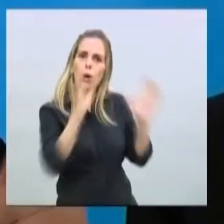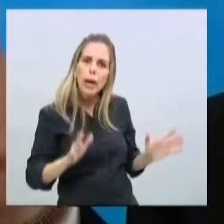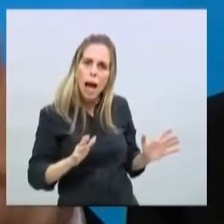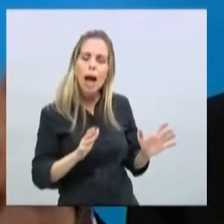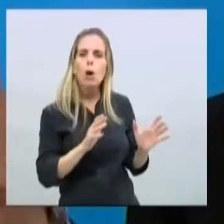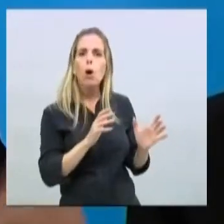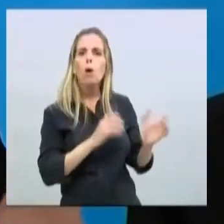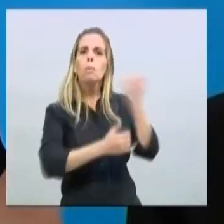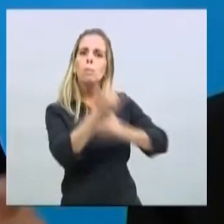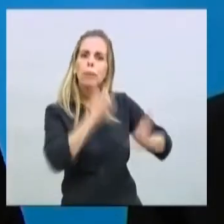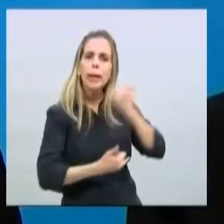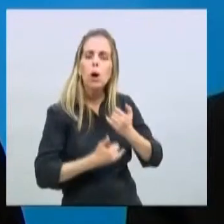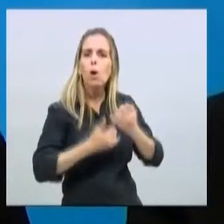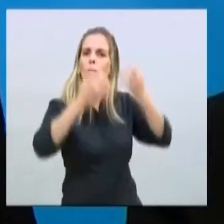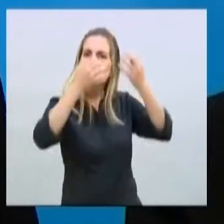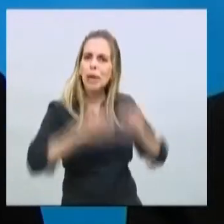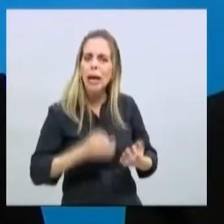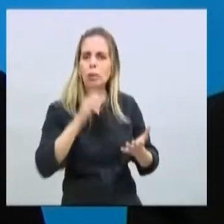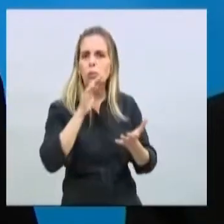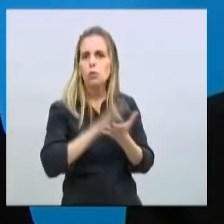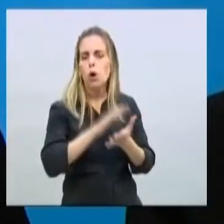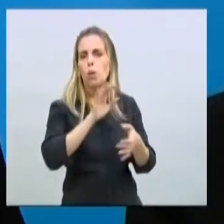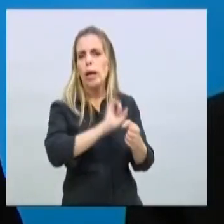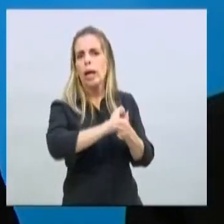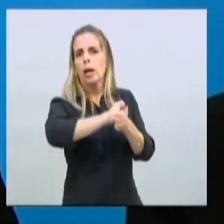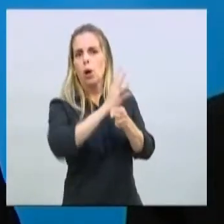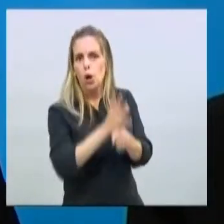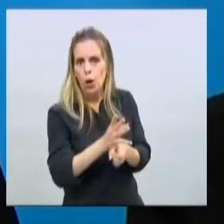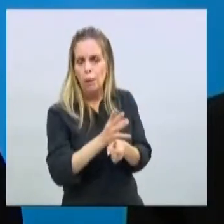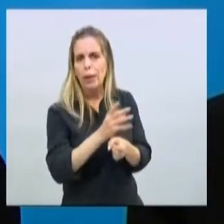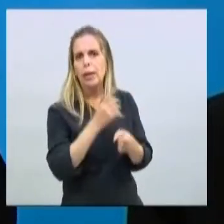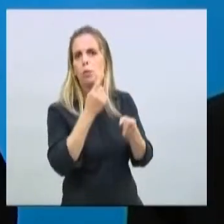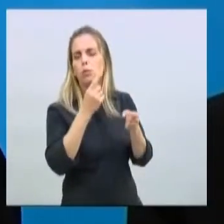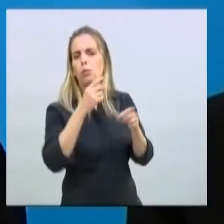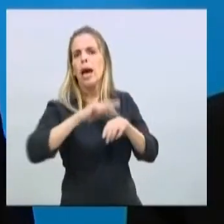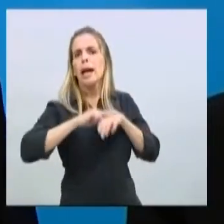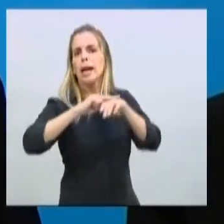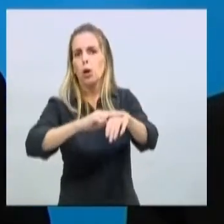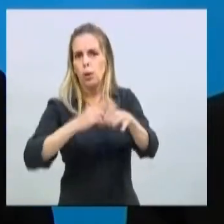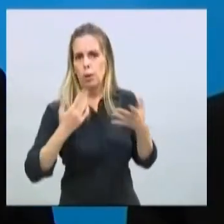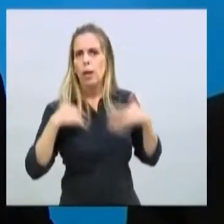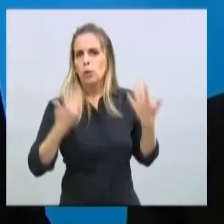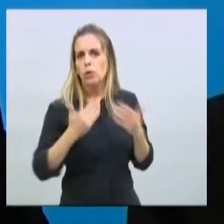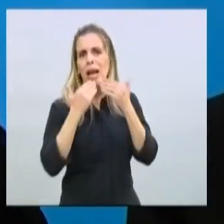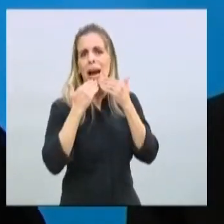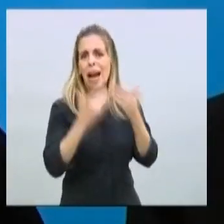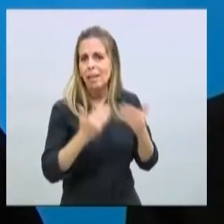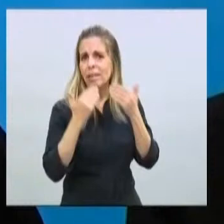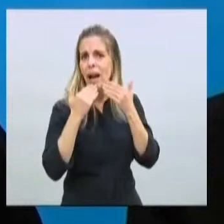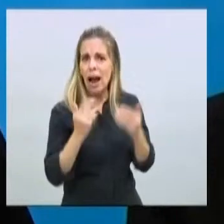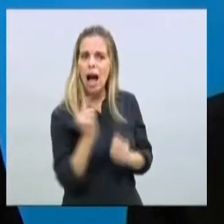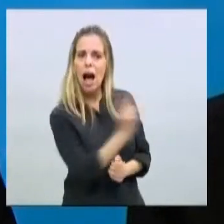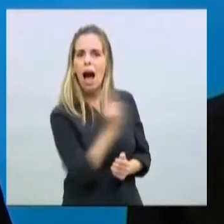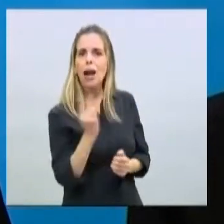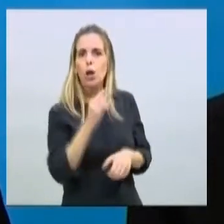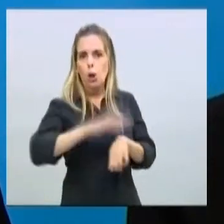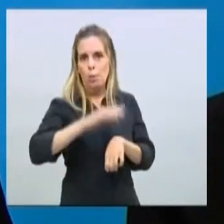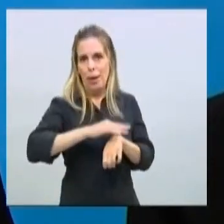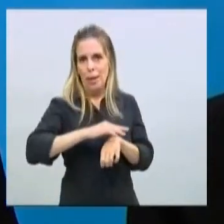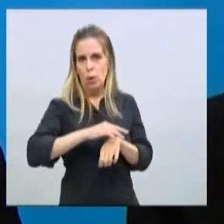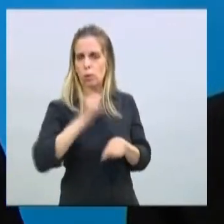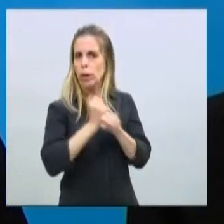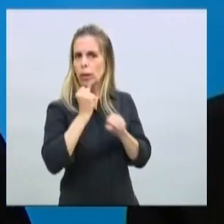Nos han guiado bien. Y por lo tanto, nuestra gratitud eterna al saber y al compromiso de